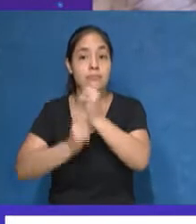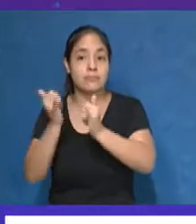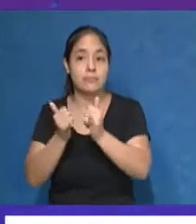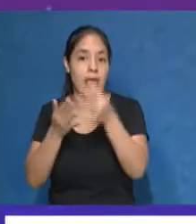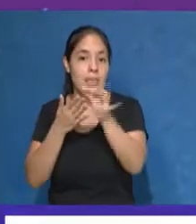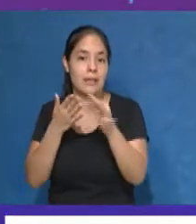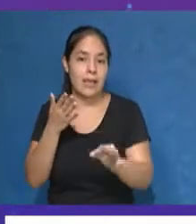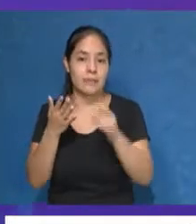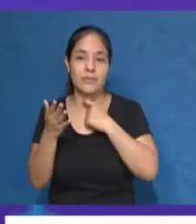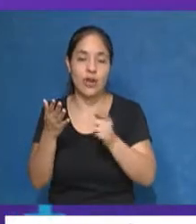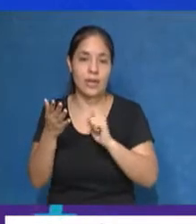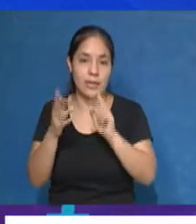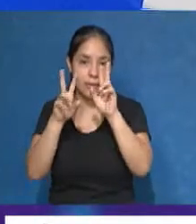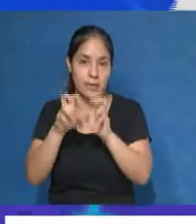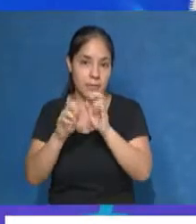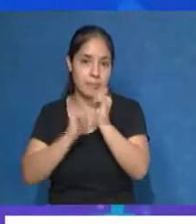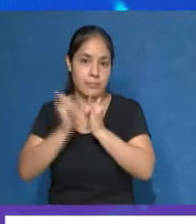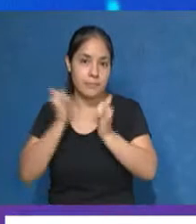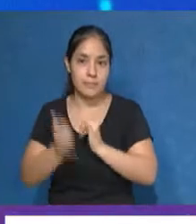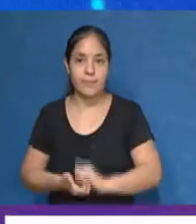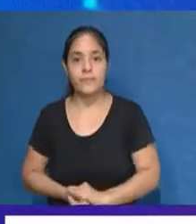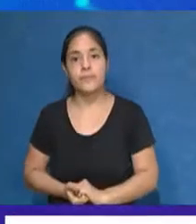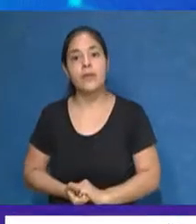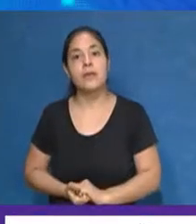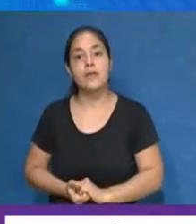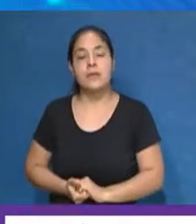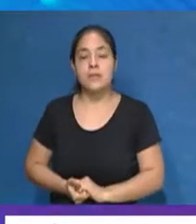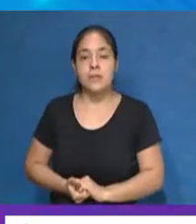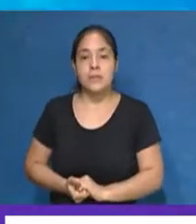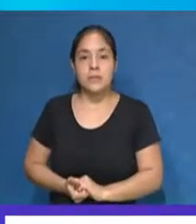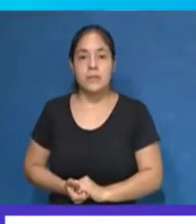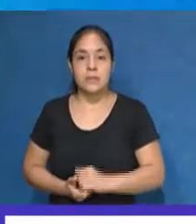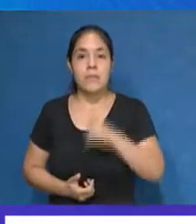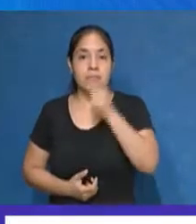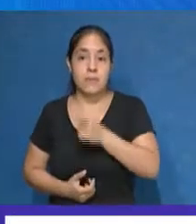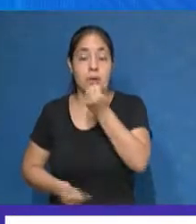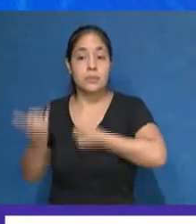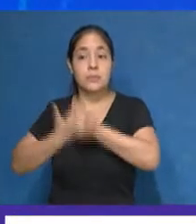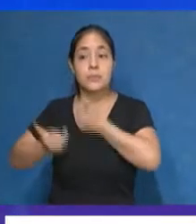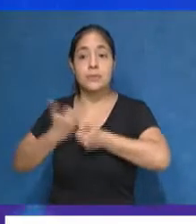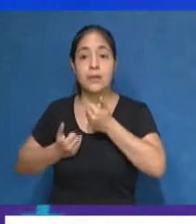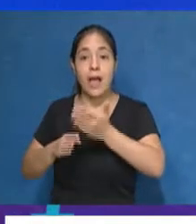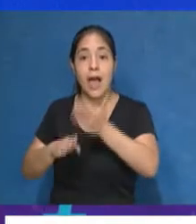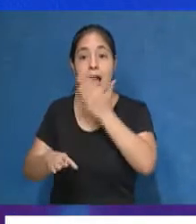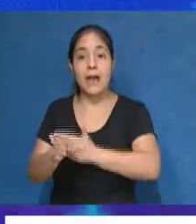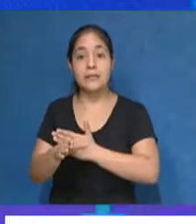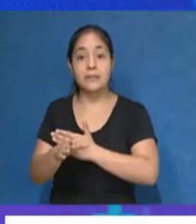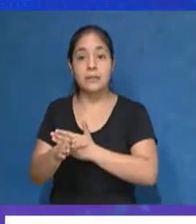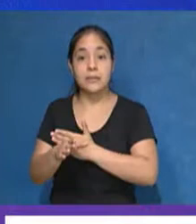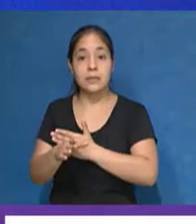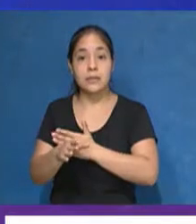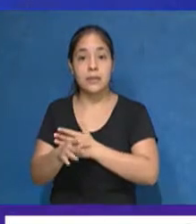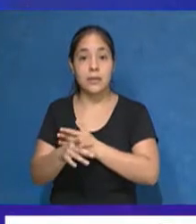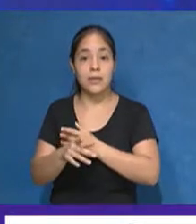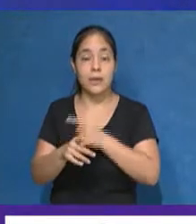detalles sobre este último aspecto, Dani. Sebastián, en ese momento vos relatás que comienzan estos sucesos